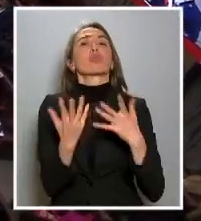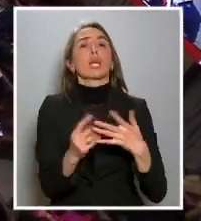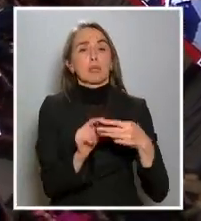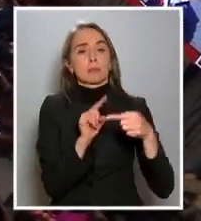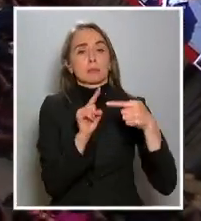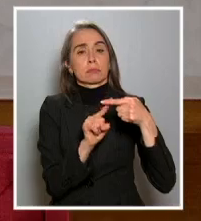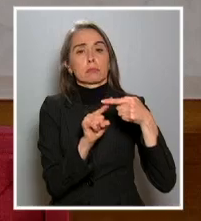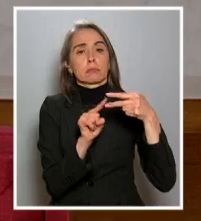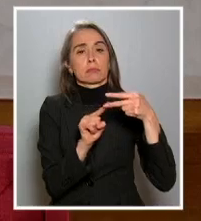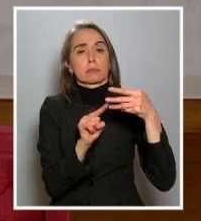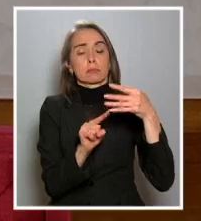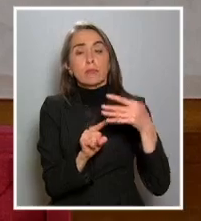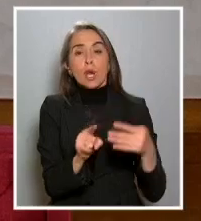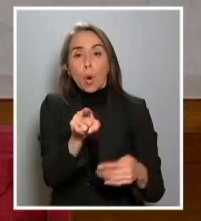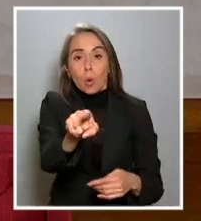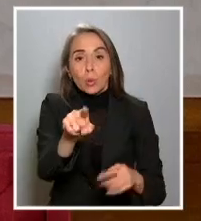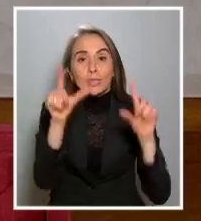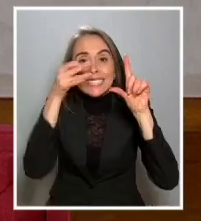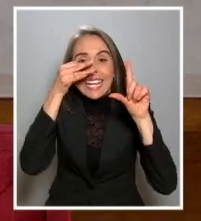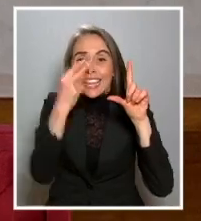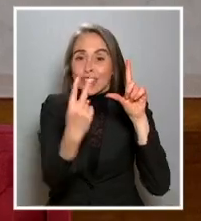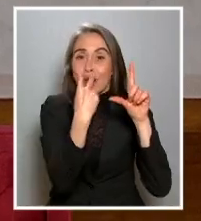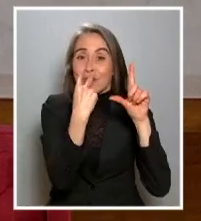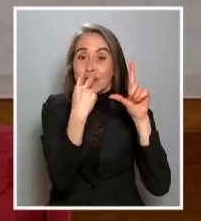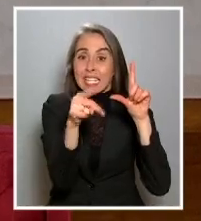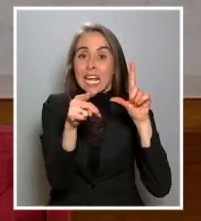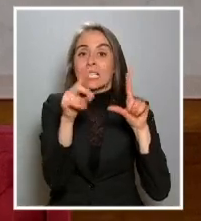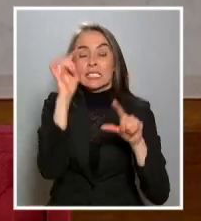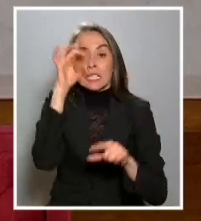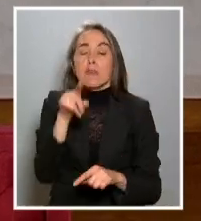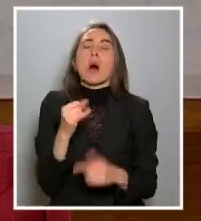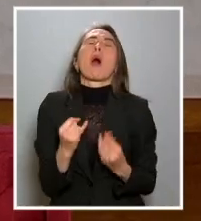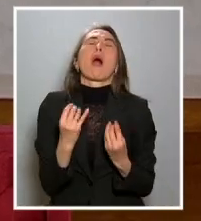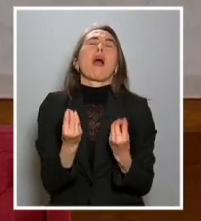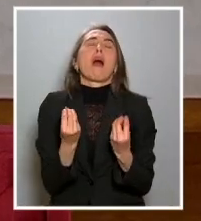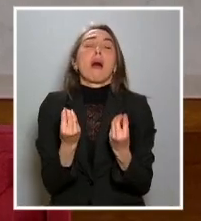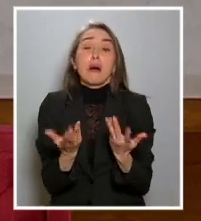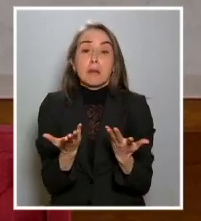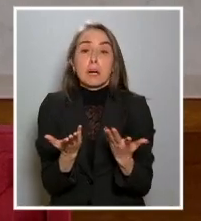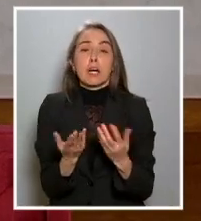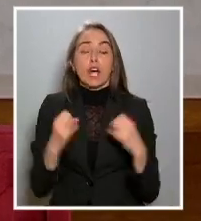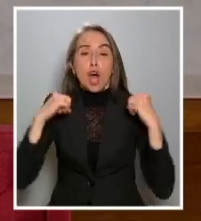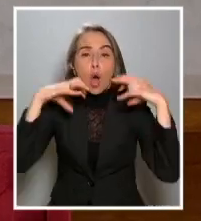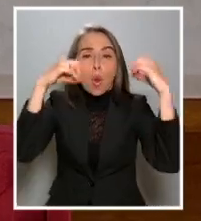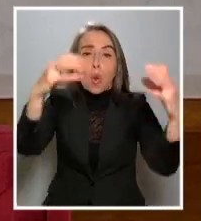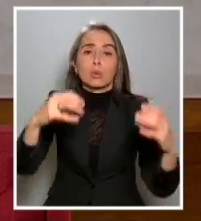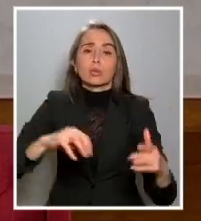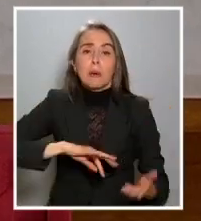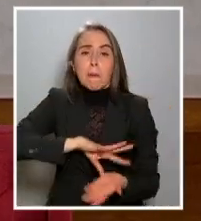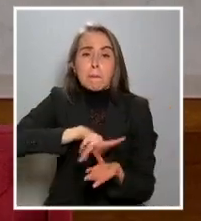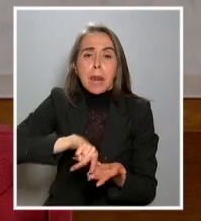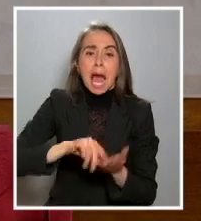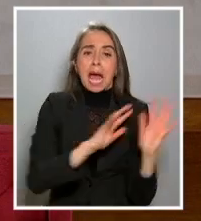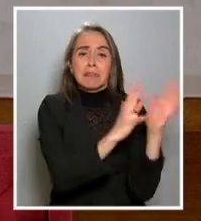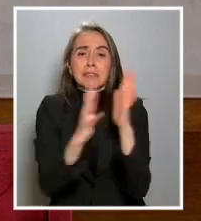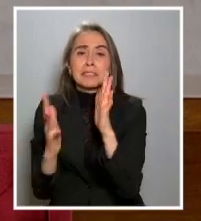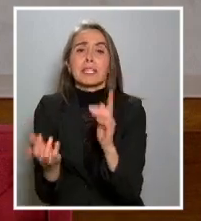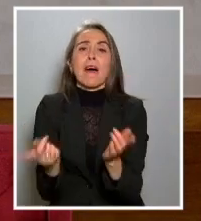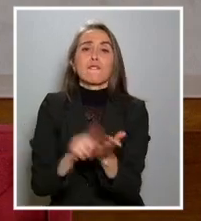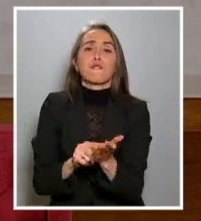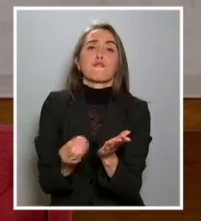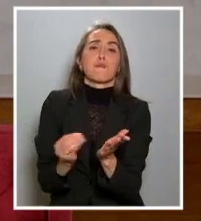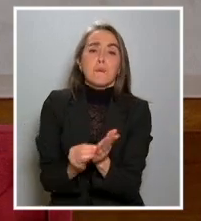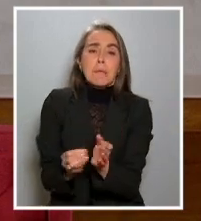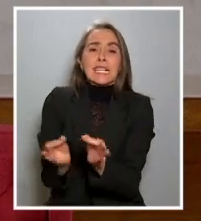que usted que nos está viendo en su casa sabemos aprecia. Luminarias, áreas verdes, refuerzos en la